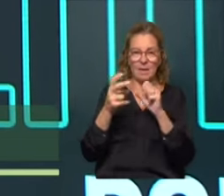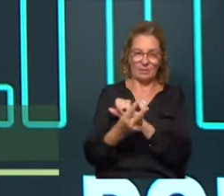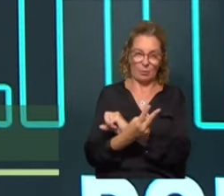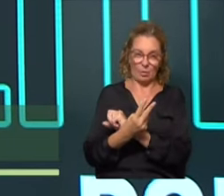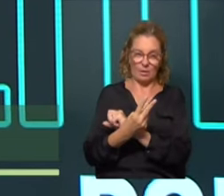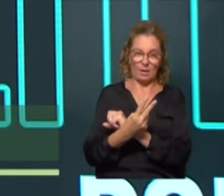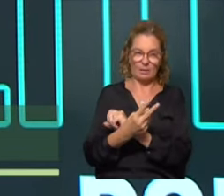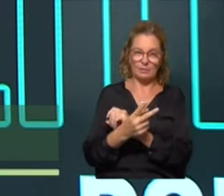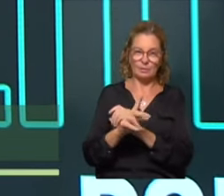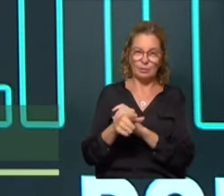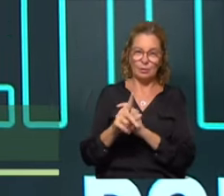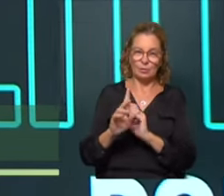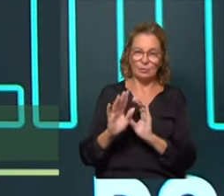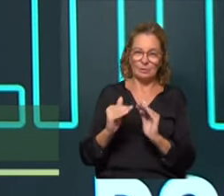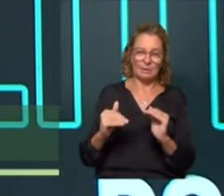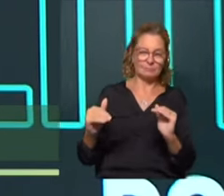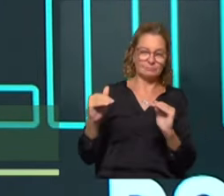está sintonizando